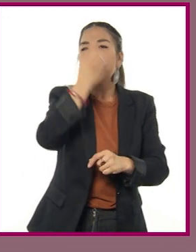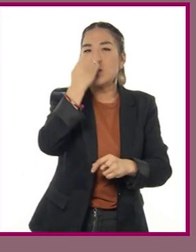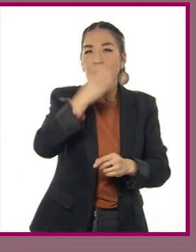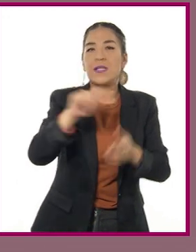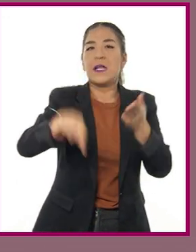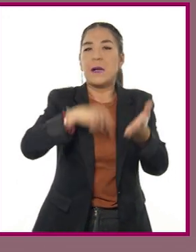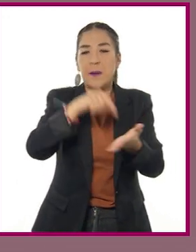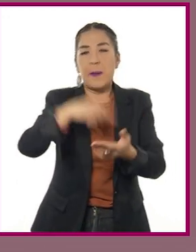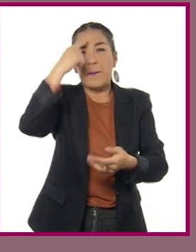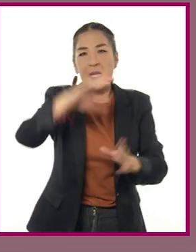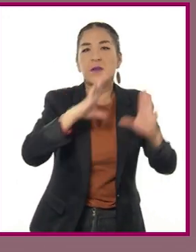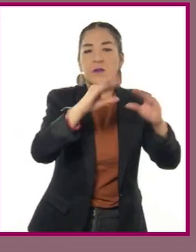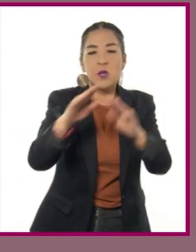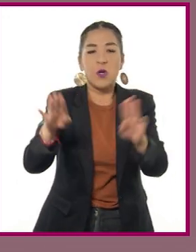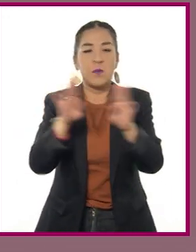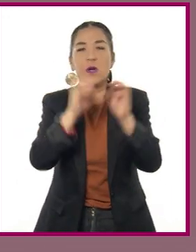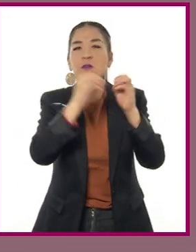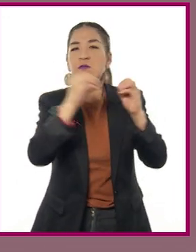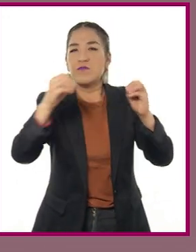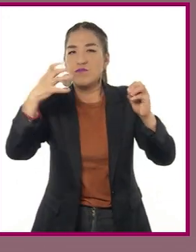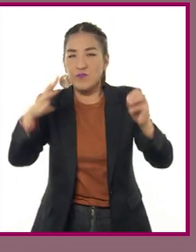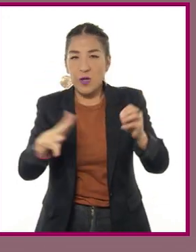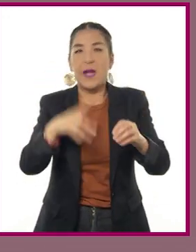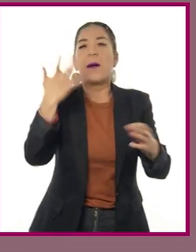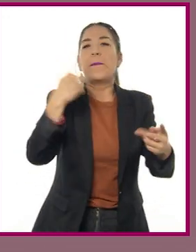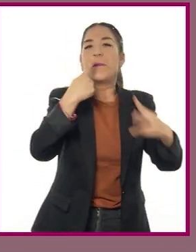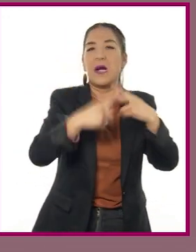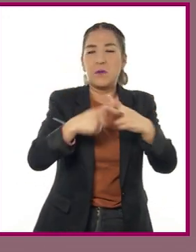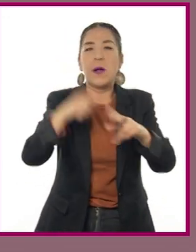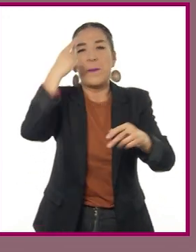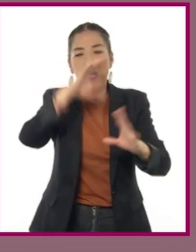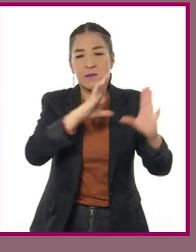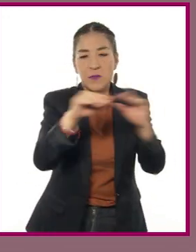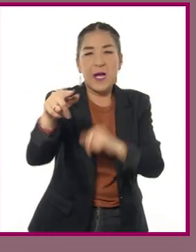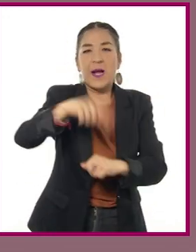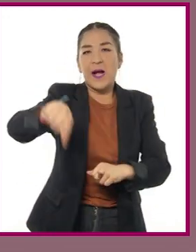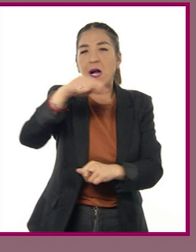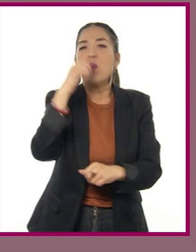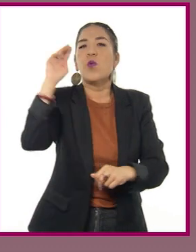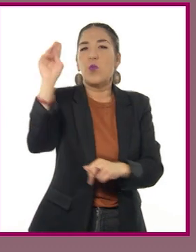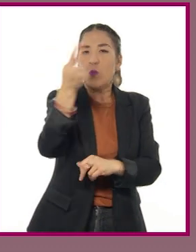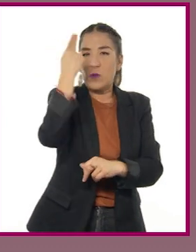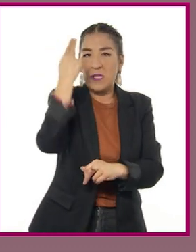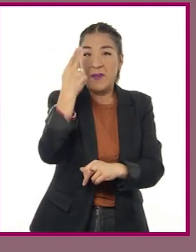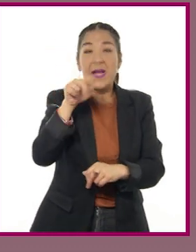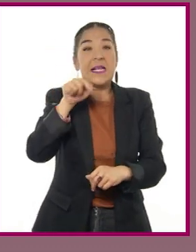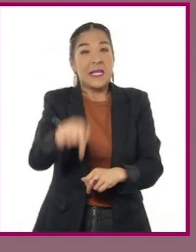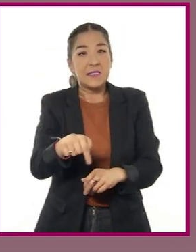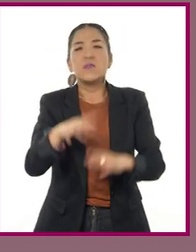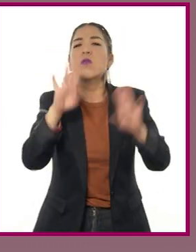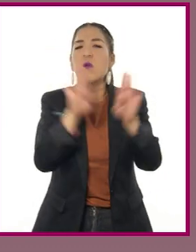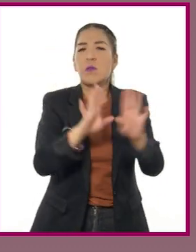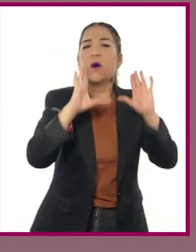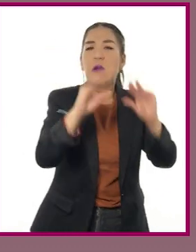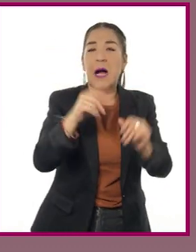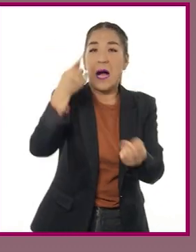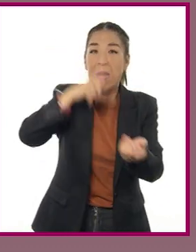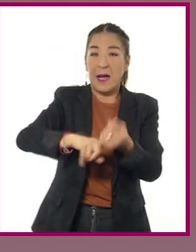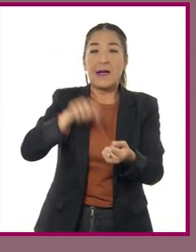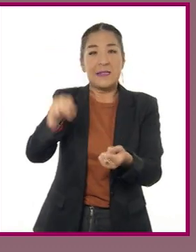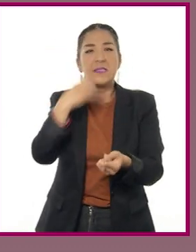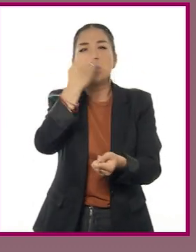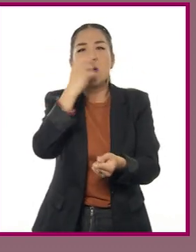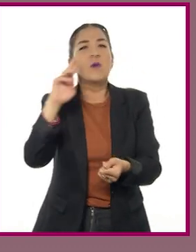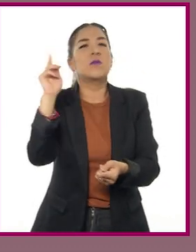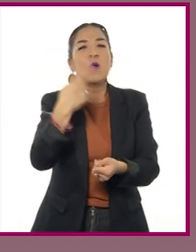enseñar astronomía y matemáticos a los estudiantes universitarios. Al margen de su enseñanza en la universidad,